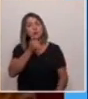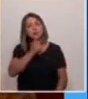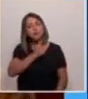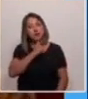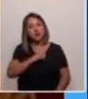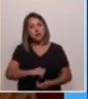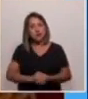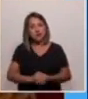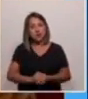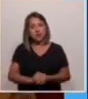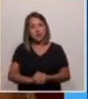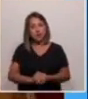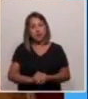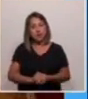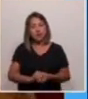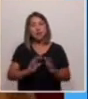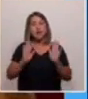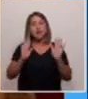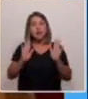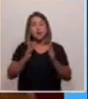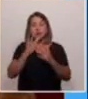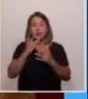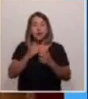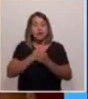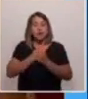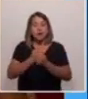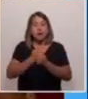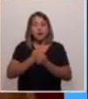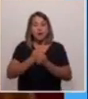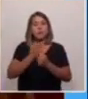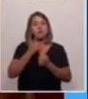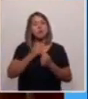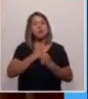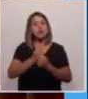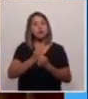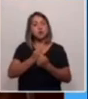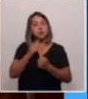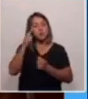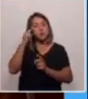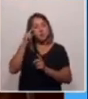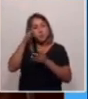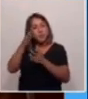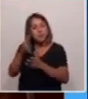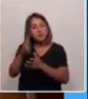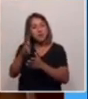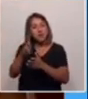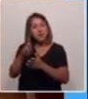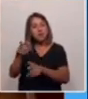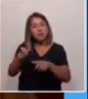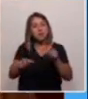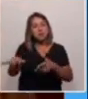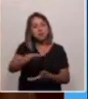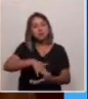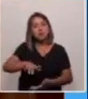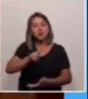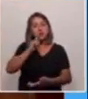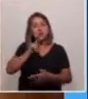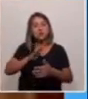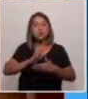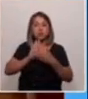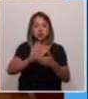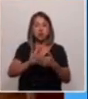¿Porque tenemos un punto de estrechez de corazón o porque nuestro corazón no está puesto en nuestro pueblo, sino que está puesto en reflejar una